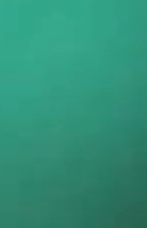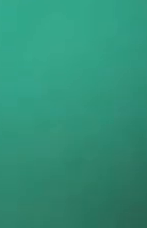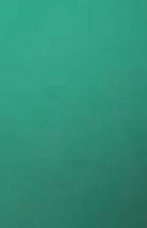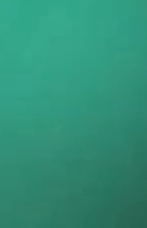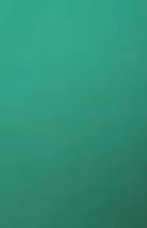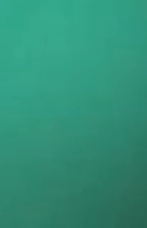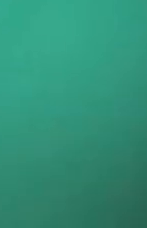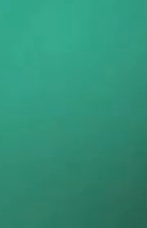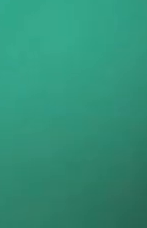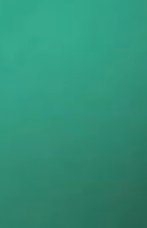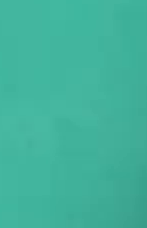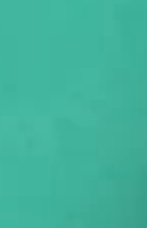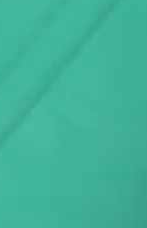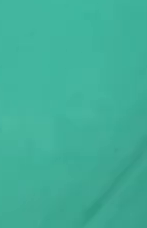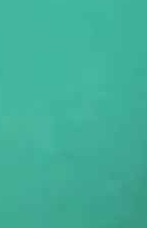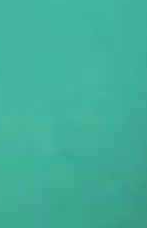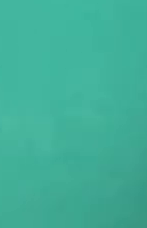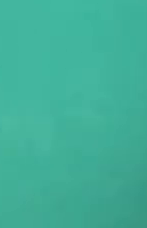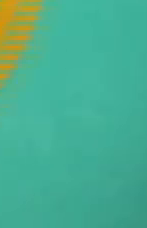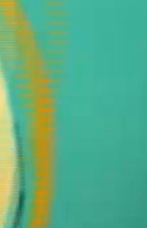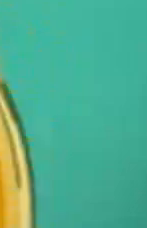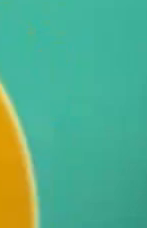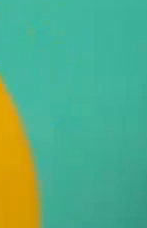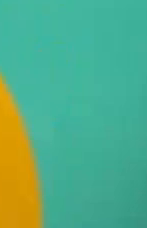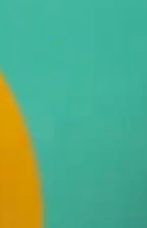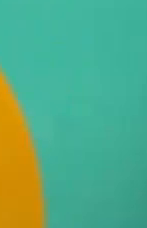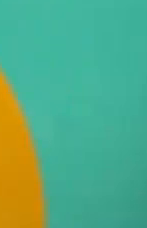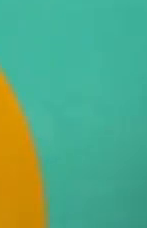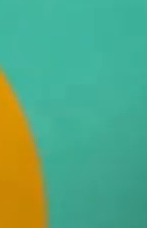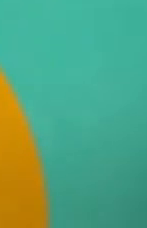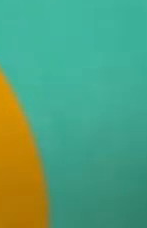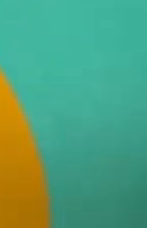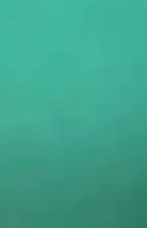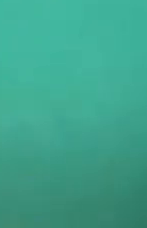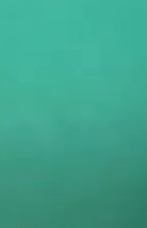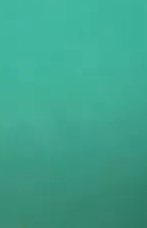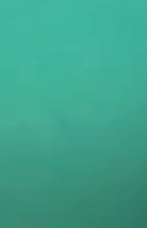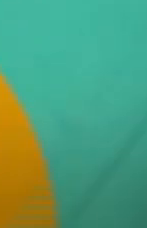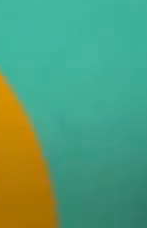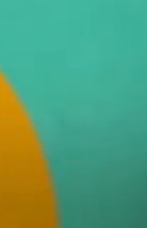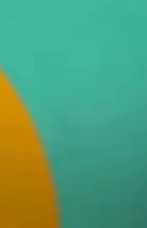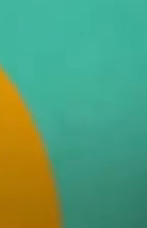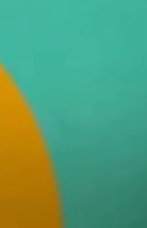otra durante 30 segundos. Frótese las palmas. Lávese las muñecas. Frótese.